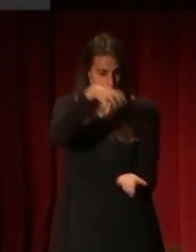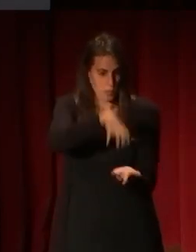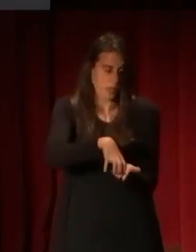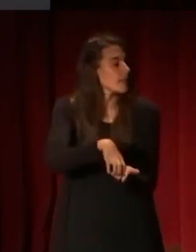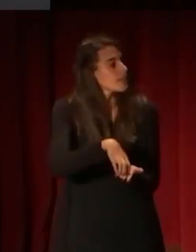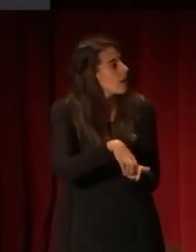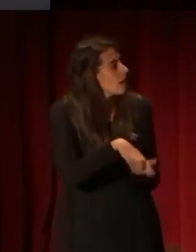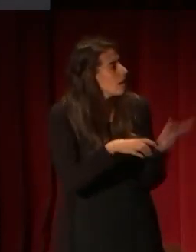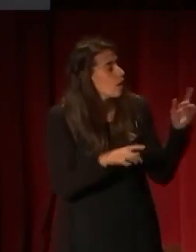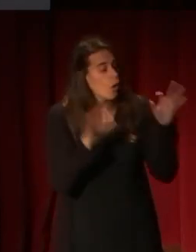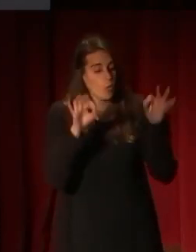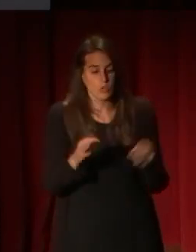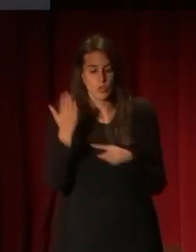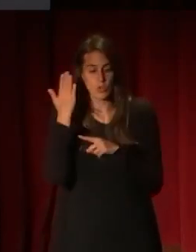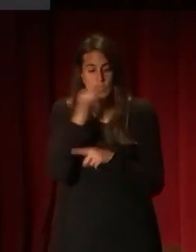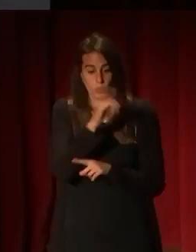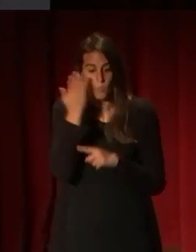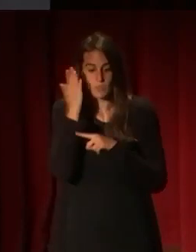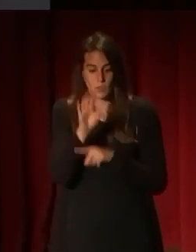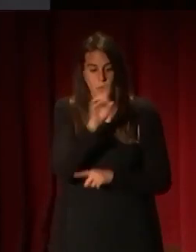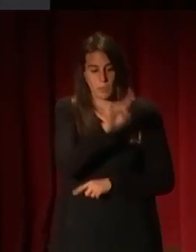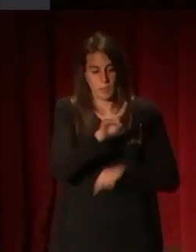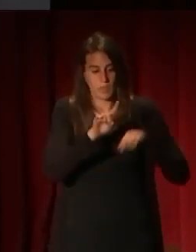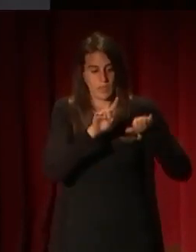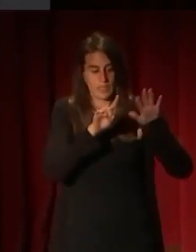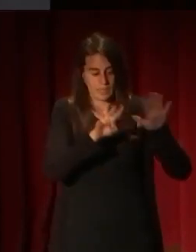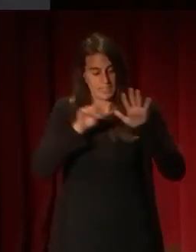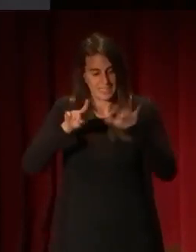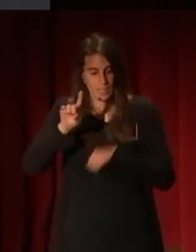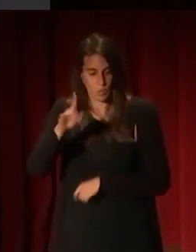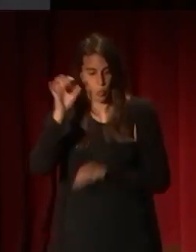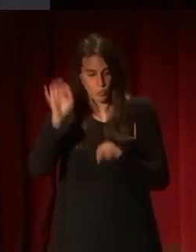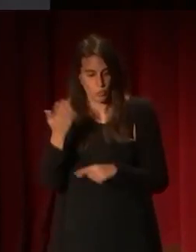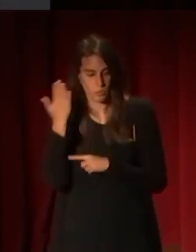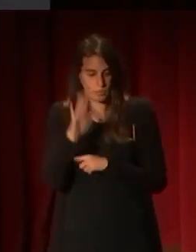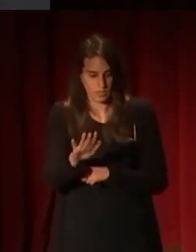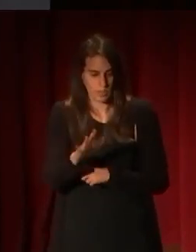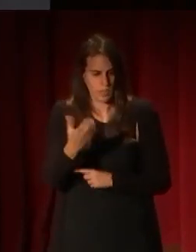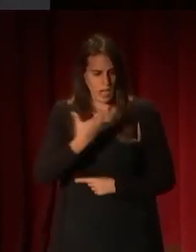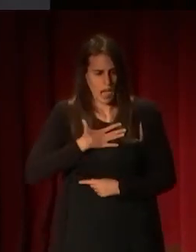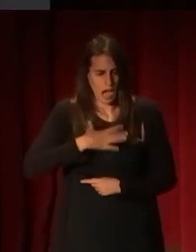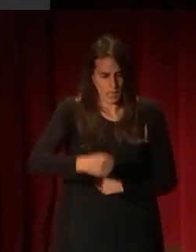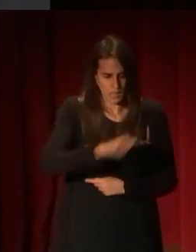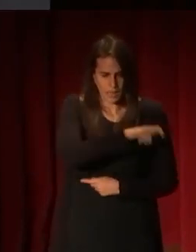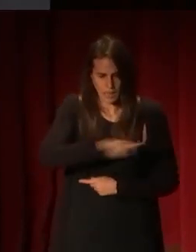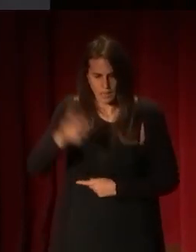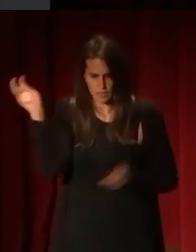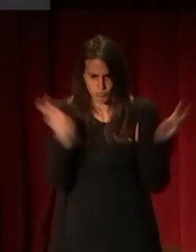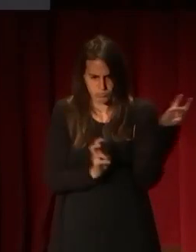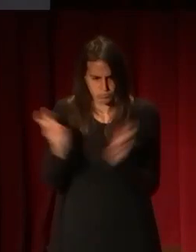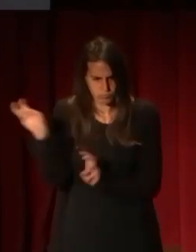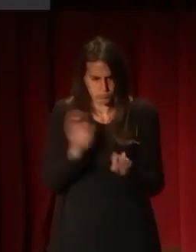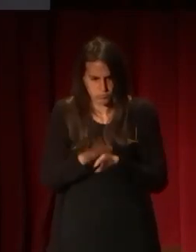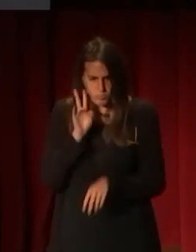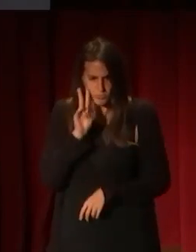es la maqueta que se presentó en 1961 ante todos los alcaldes de españa y de hispanoamérica que vinieron a